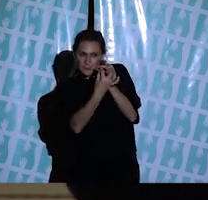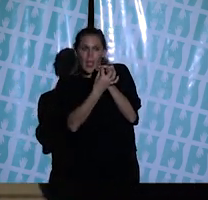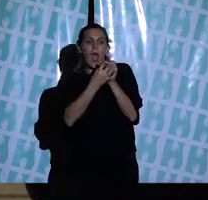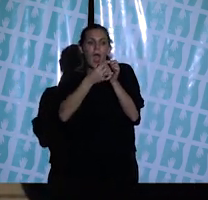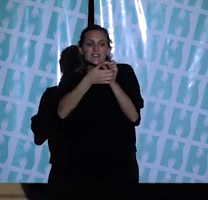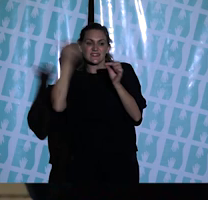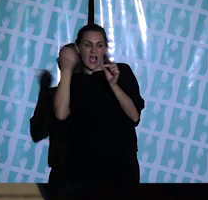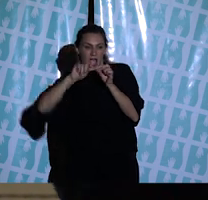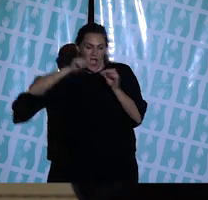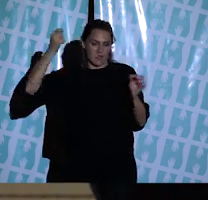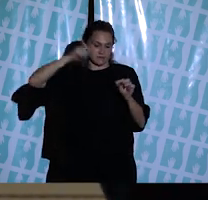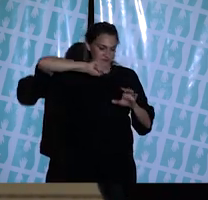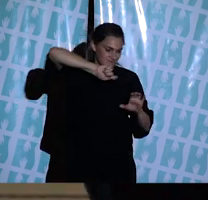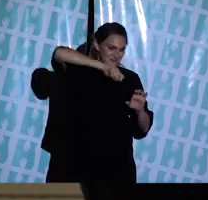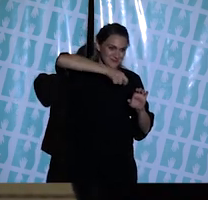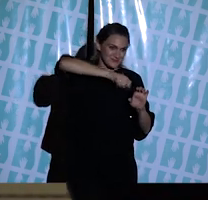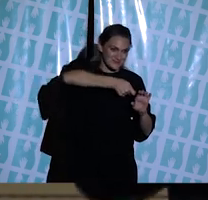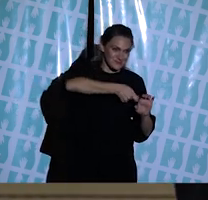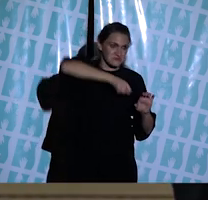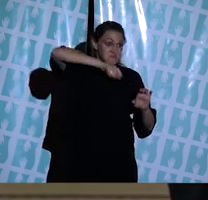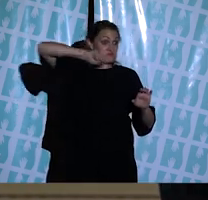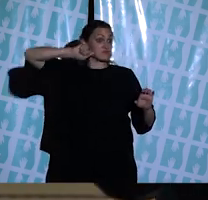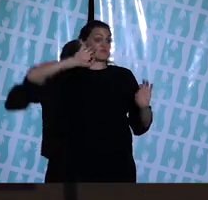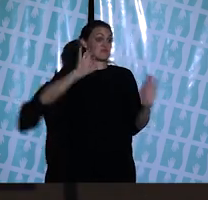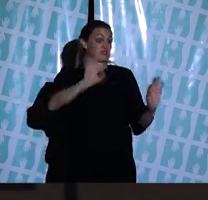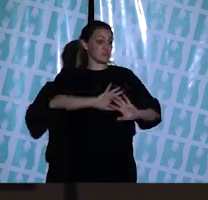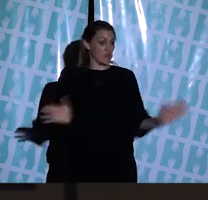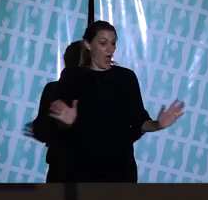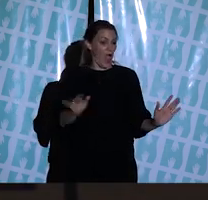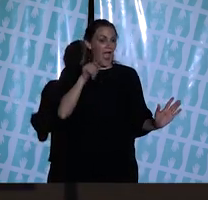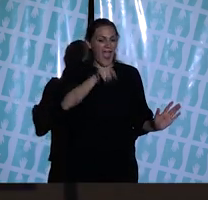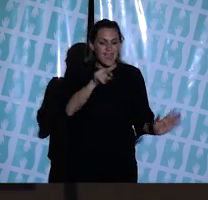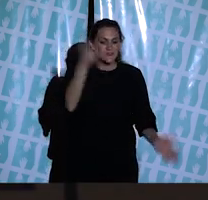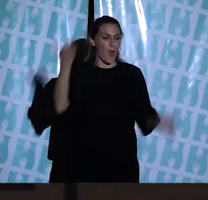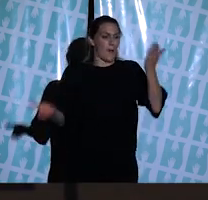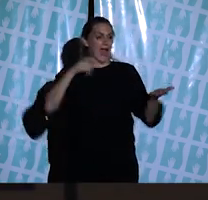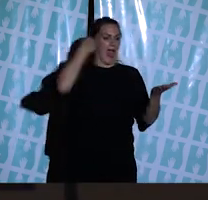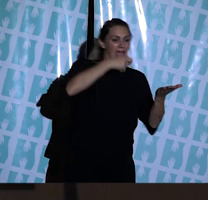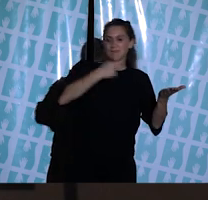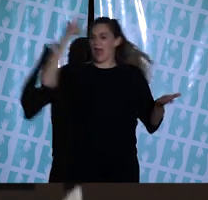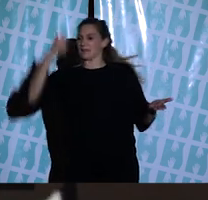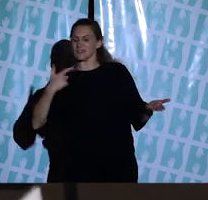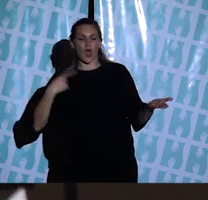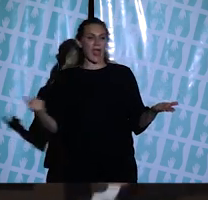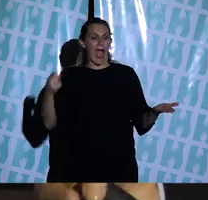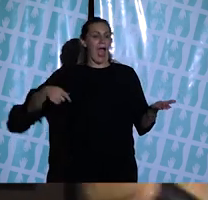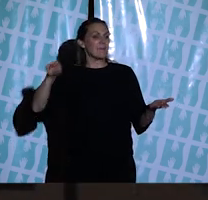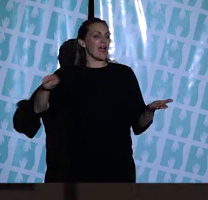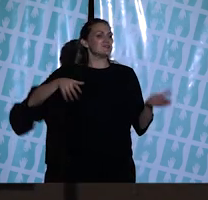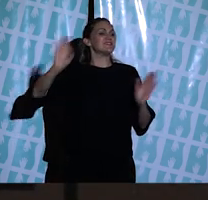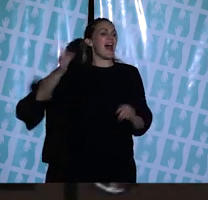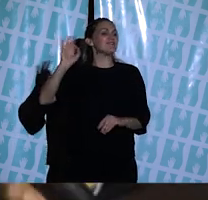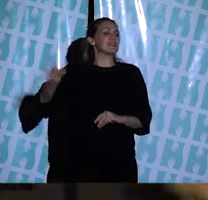nosotros seamos superiores a los animales, esa complejidad. Nosotros ponemos en nuestra cabeza, pero un montón de asociaciones, asociamos